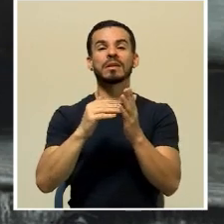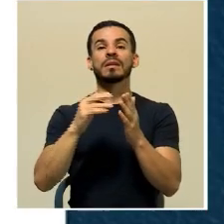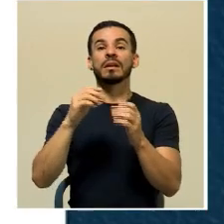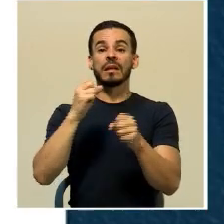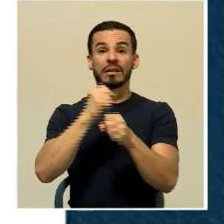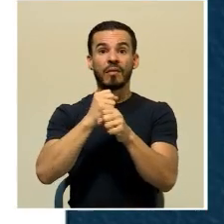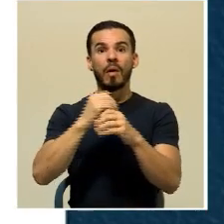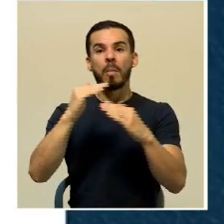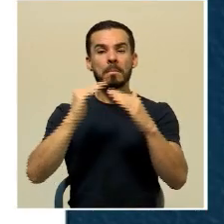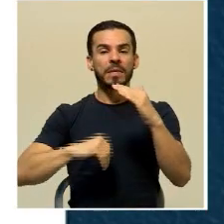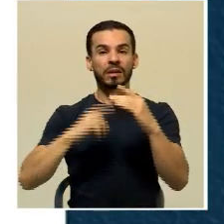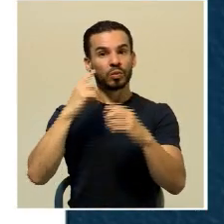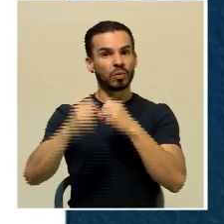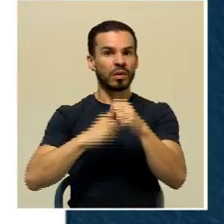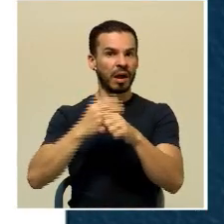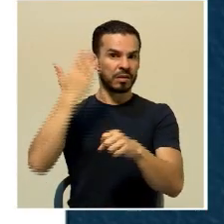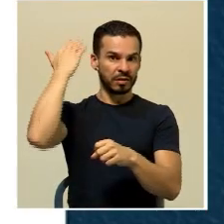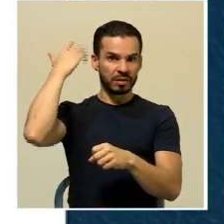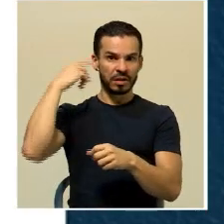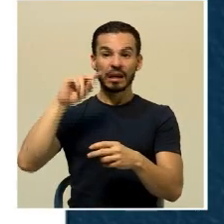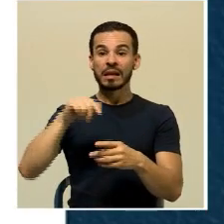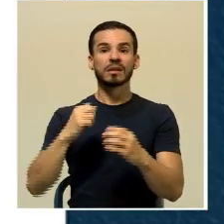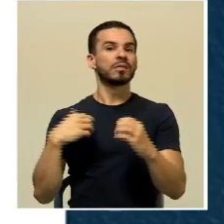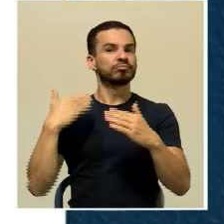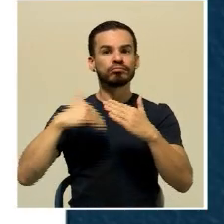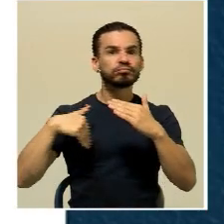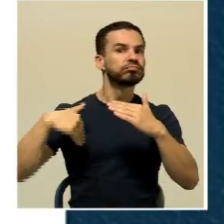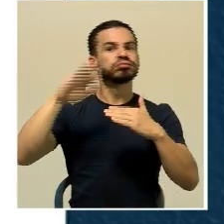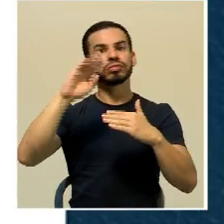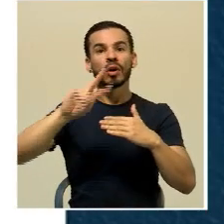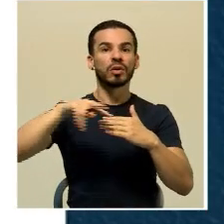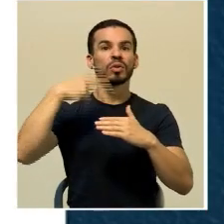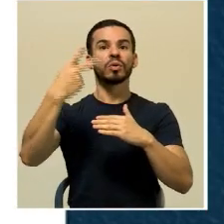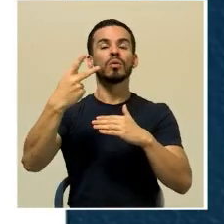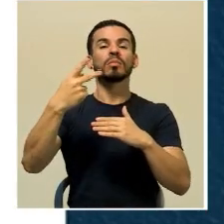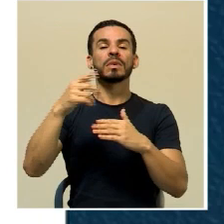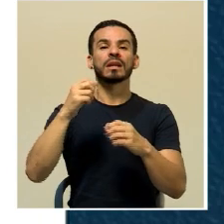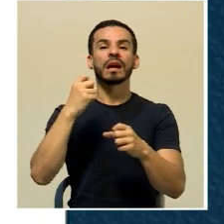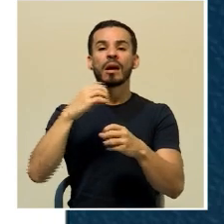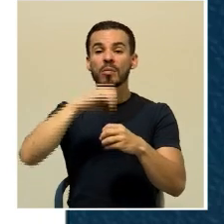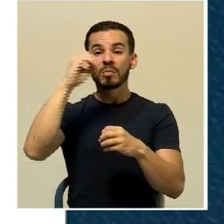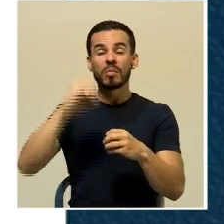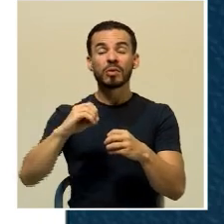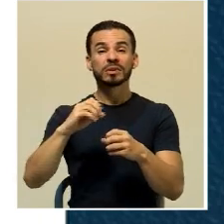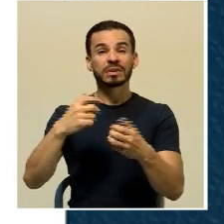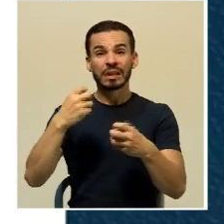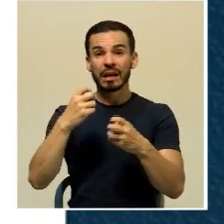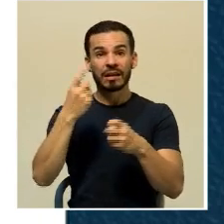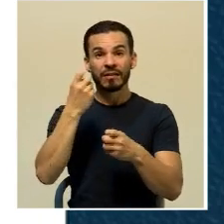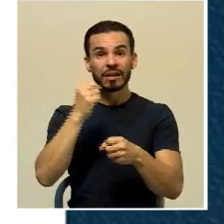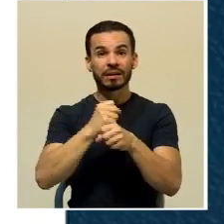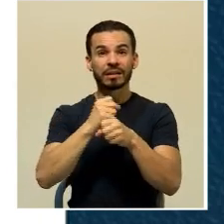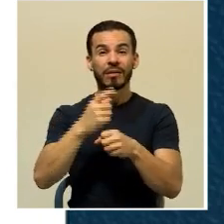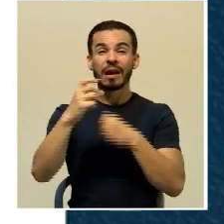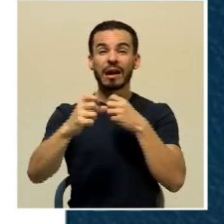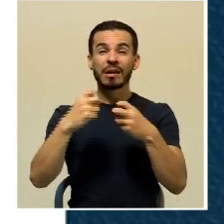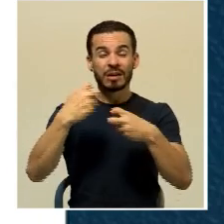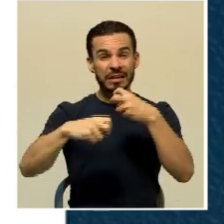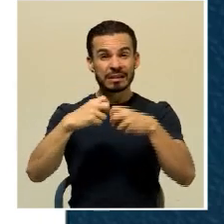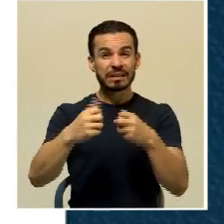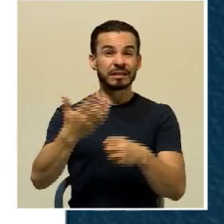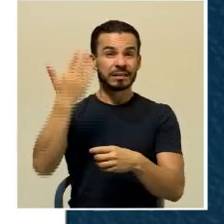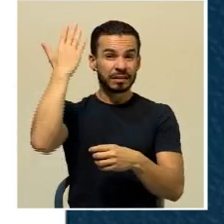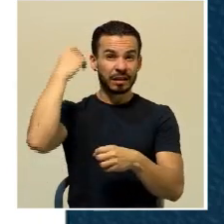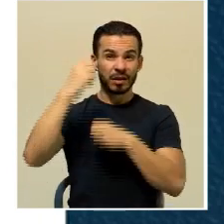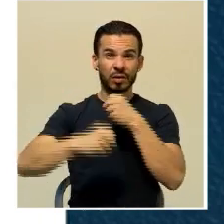un año. Esta cifra actual supera y duplica el porcentaje de desempleo que se mantuvo en la crisis de los 80, tal y como